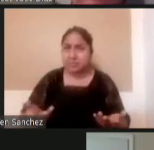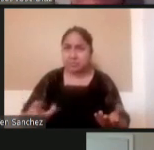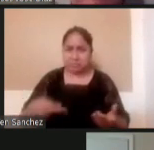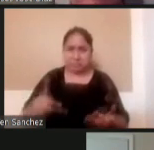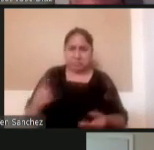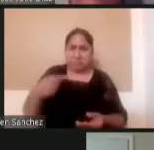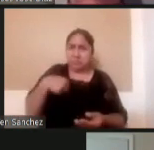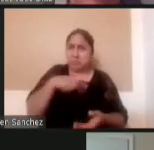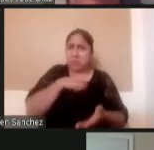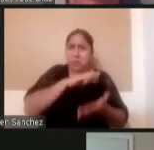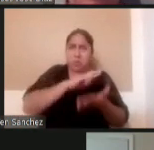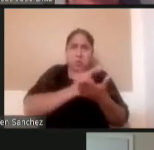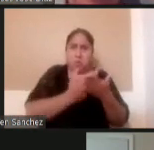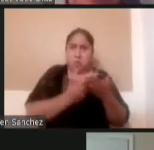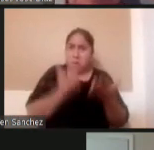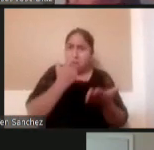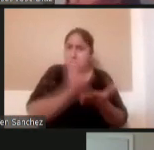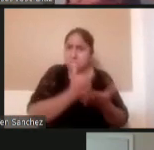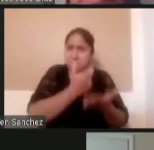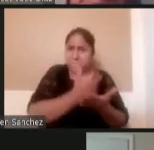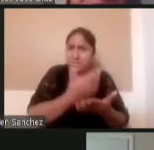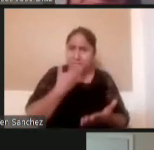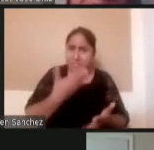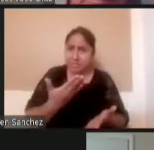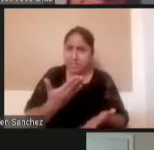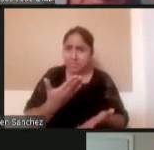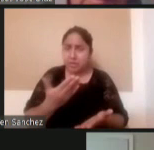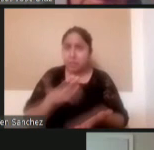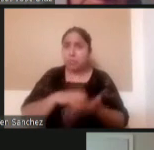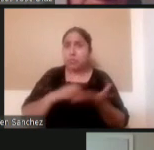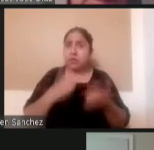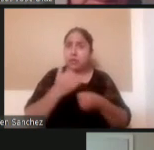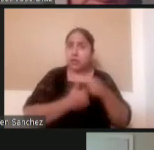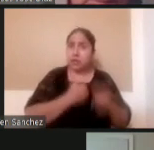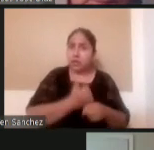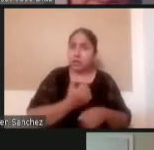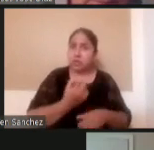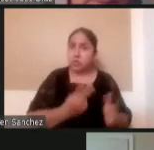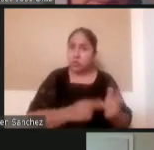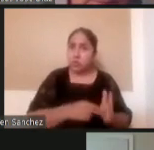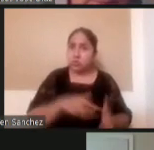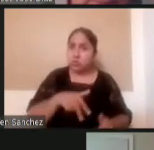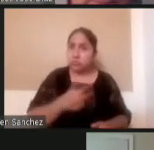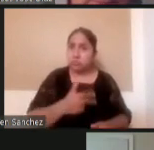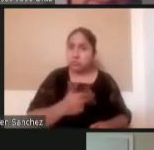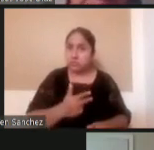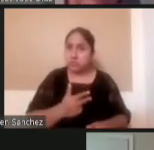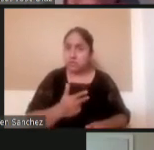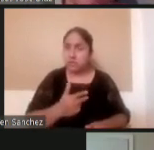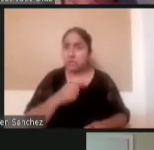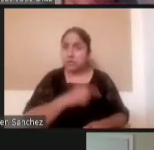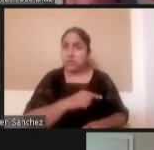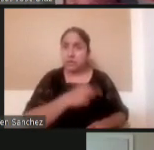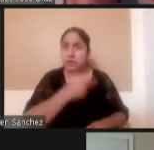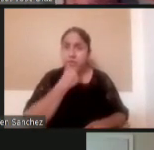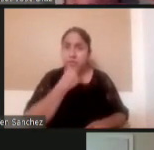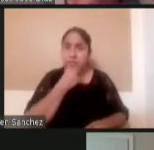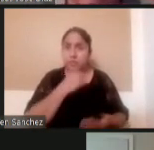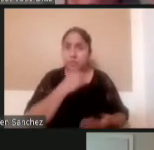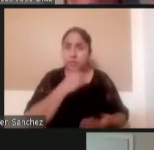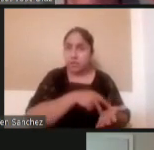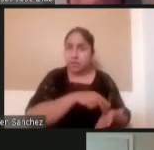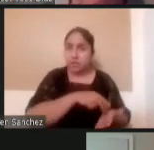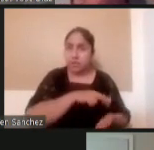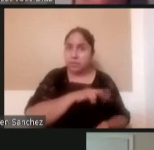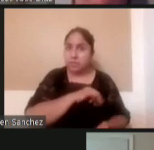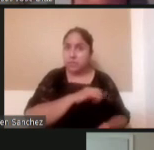Haciendo un poco de historia, en el año 2013, el entonces director de Desarrollo Urbano, el ingeniero Vicente López, atendió